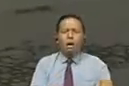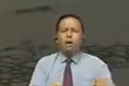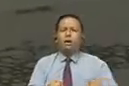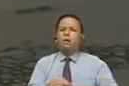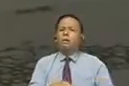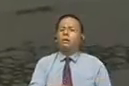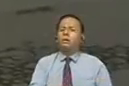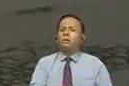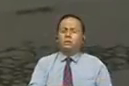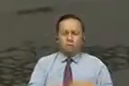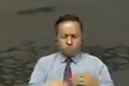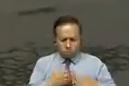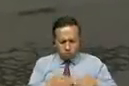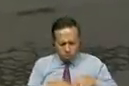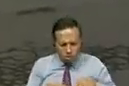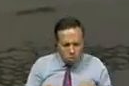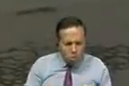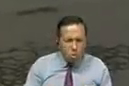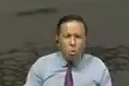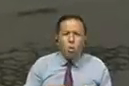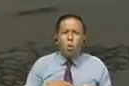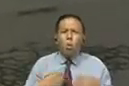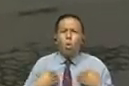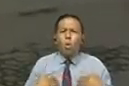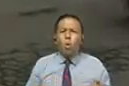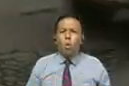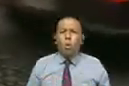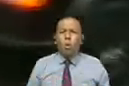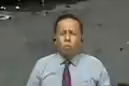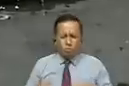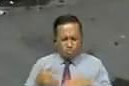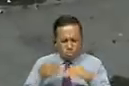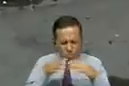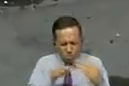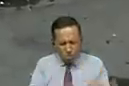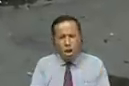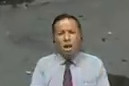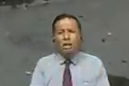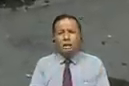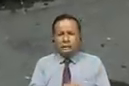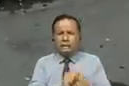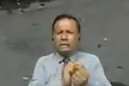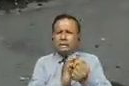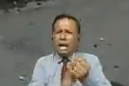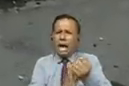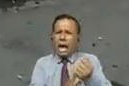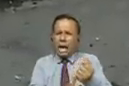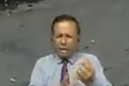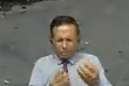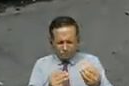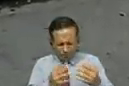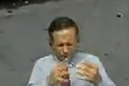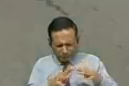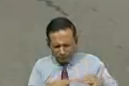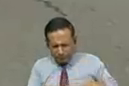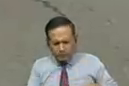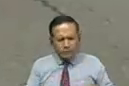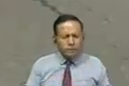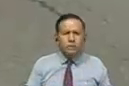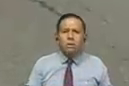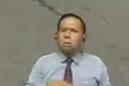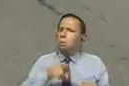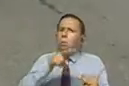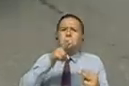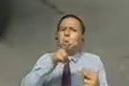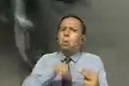cuerpo tendido en el ingreso a este domicilio, bañado en su propia sangre. Nadie sabe de quién se trata porque aseguran que nunca